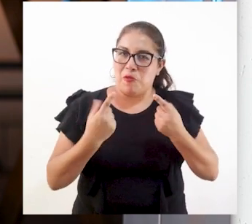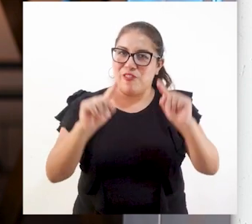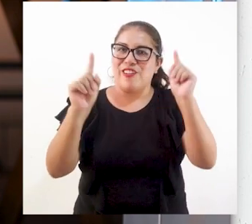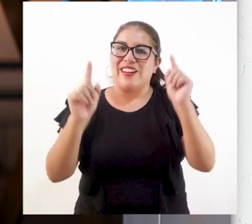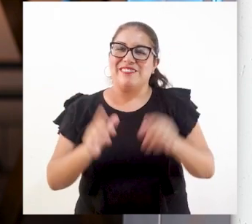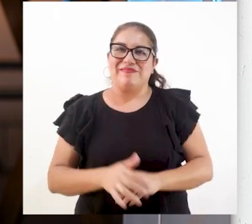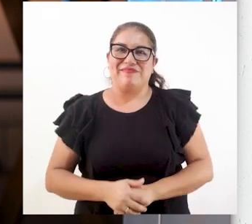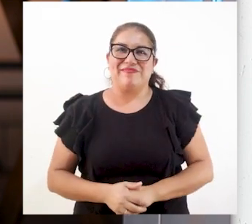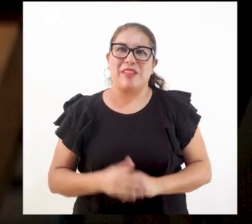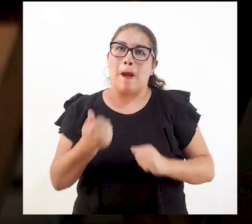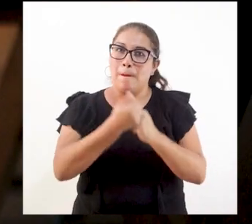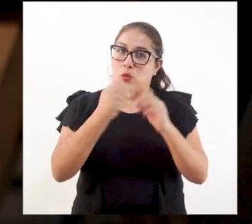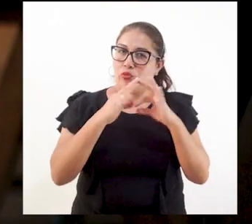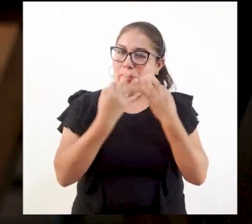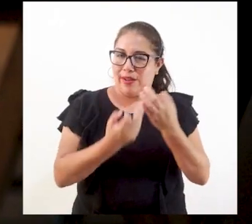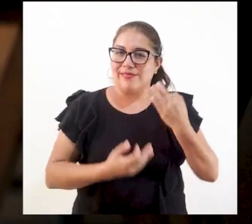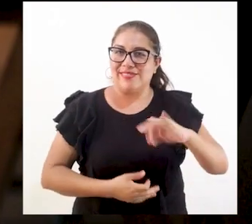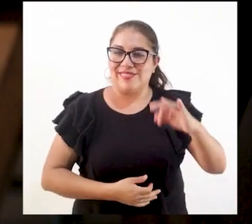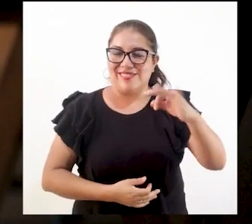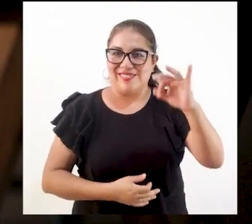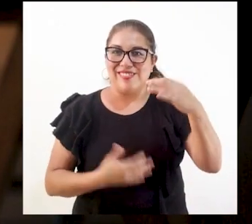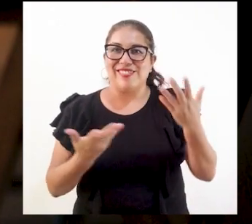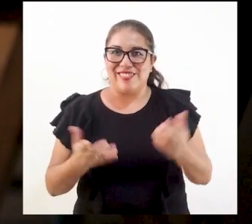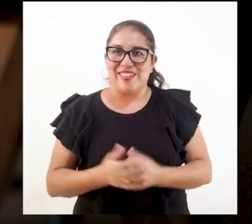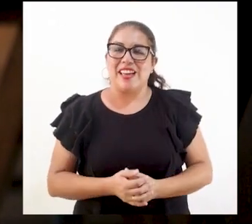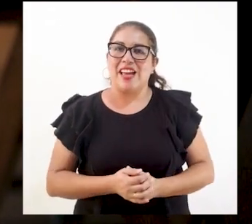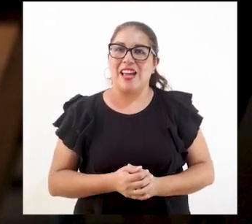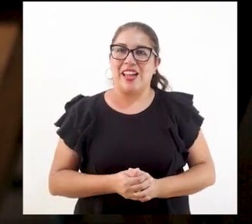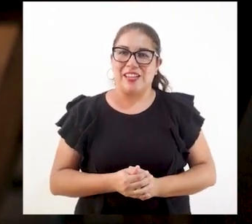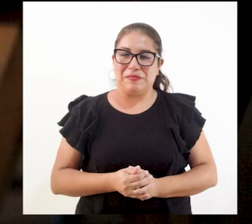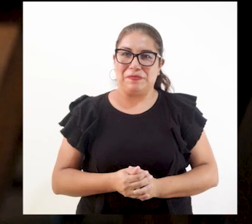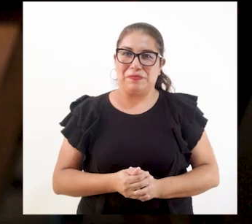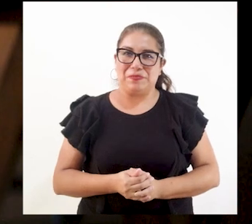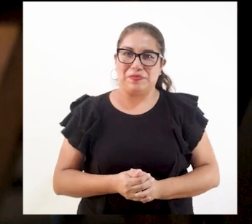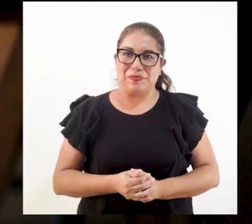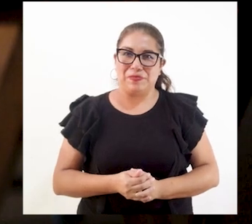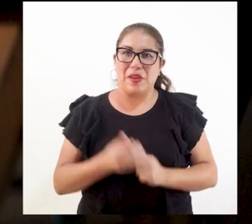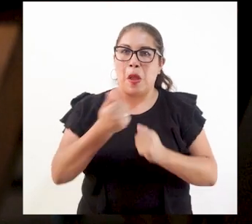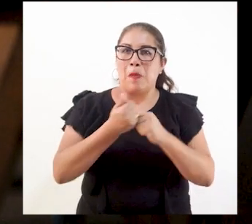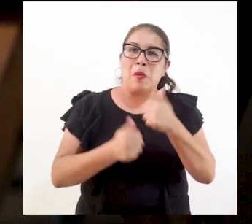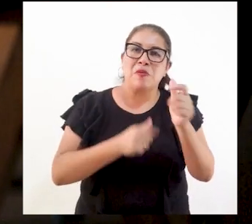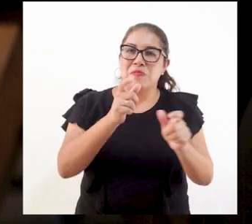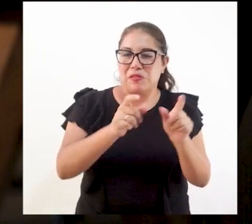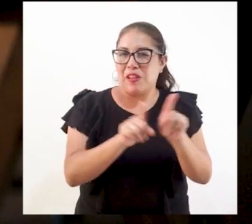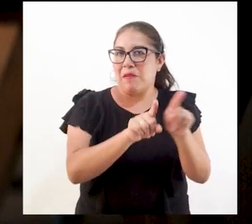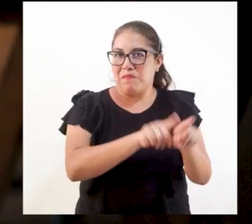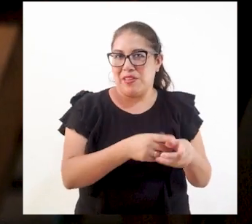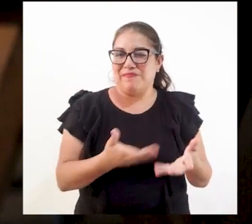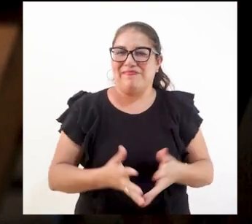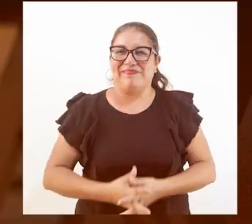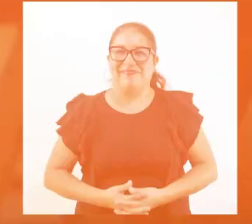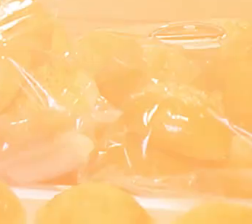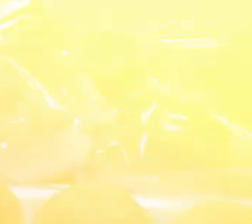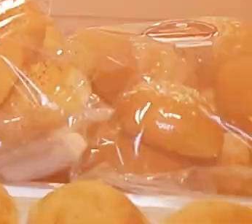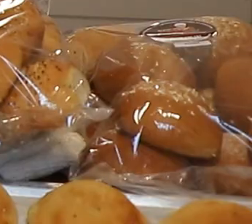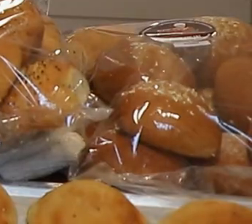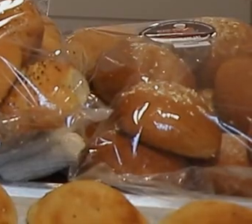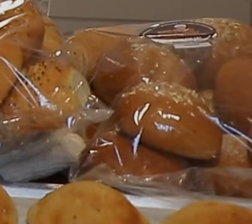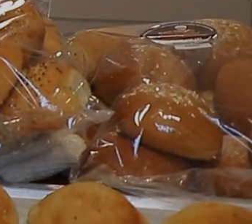sí pueden lograr con el apoyo de la familia y el apoyo de algunas personas que capaciten.